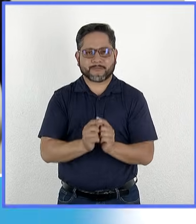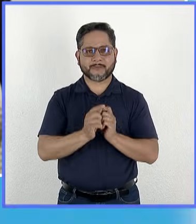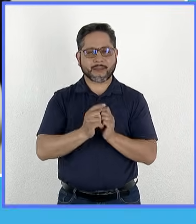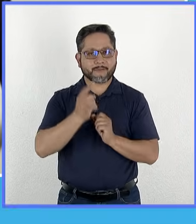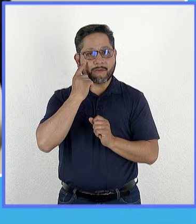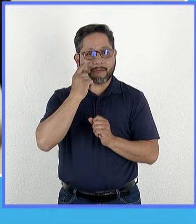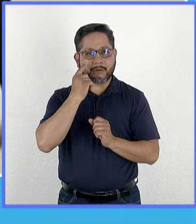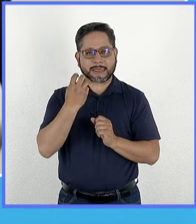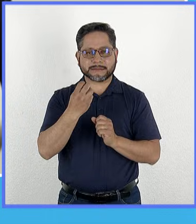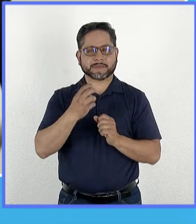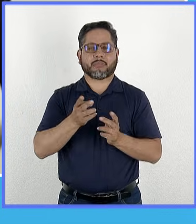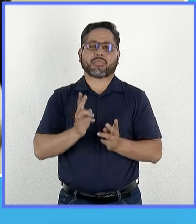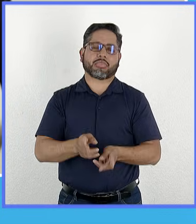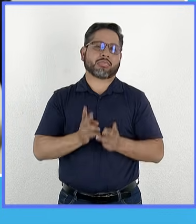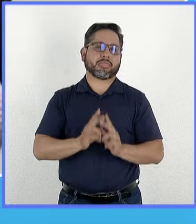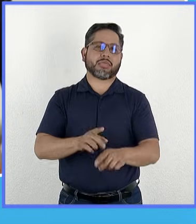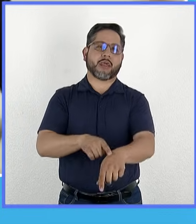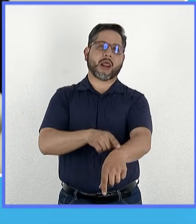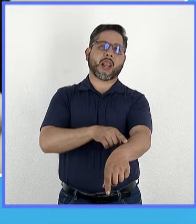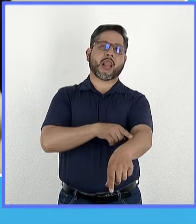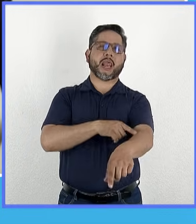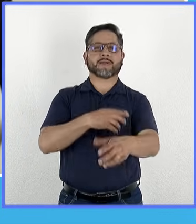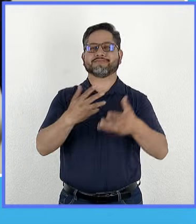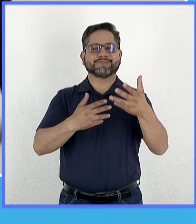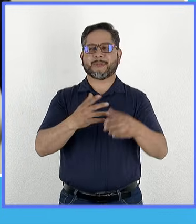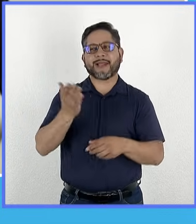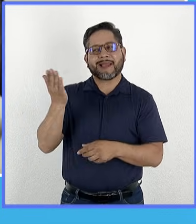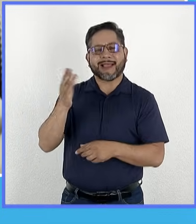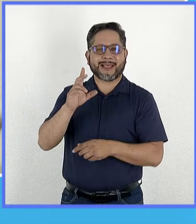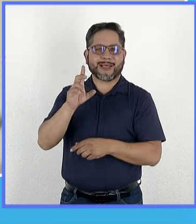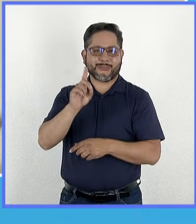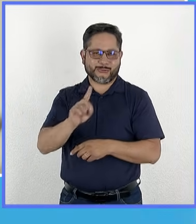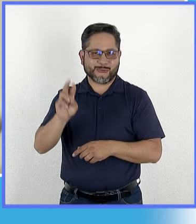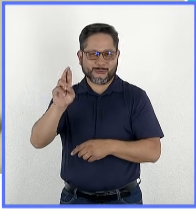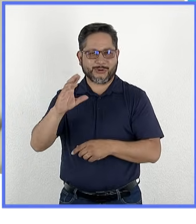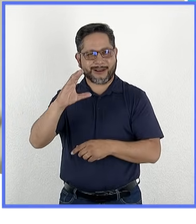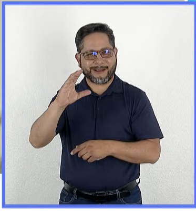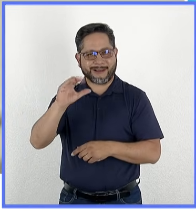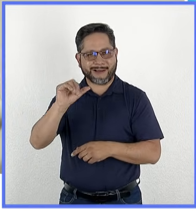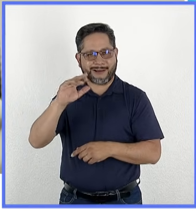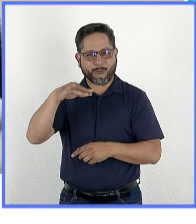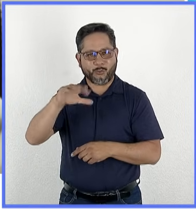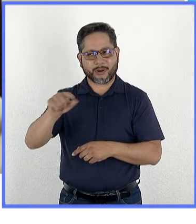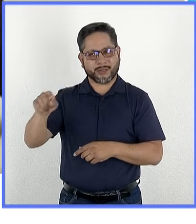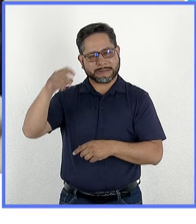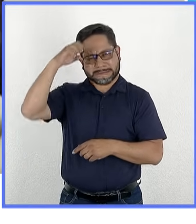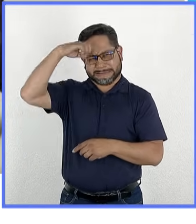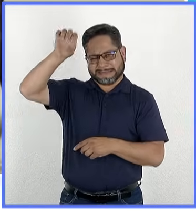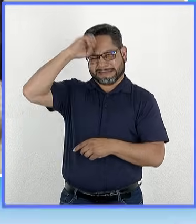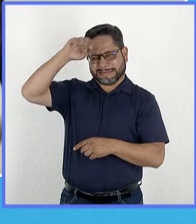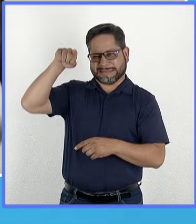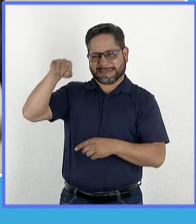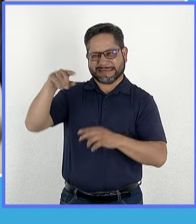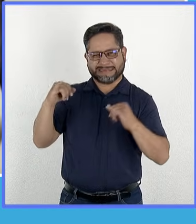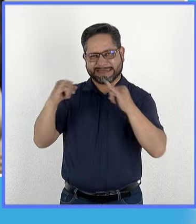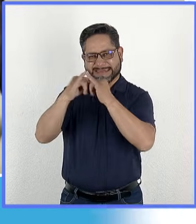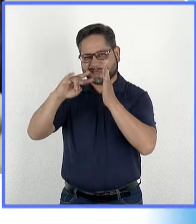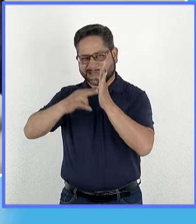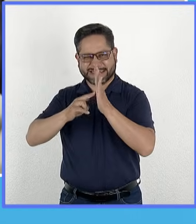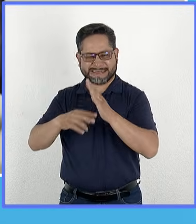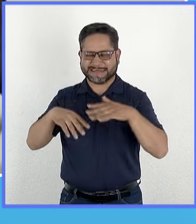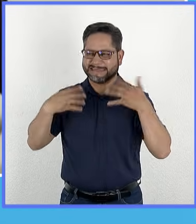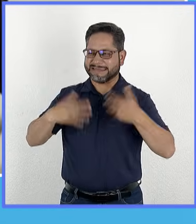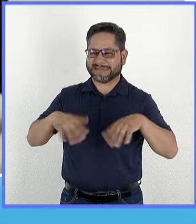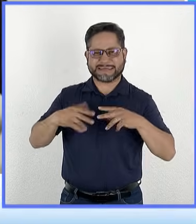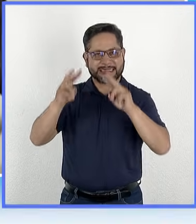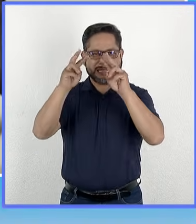porque de esto podríamos platicar mucho tiempo, y aparte el doctor Carmona, con toda la experiencia y el Instituto de Ingeniería que tienen en estos temas tan